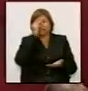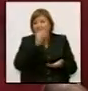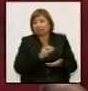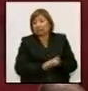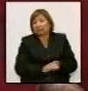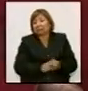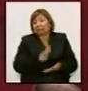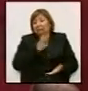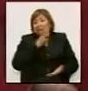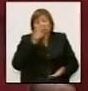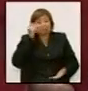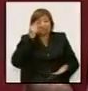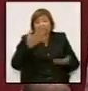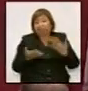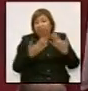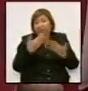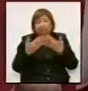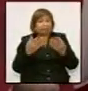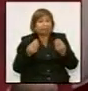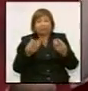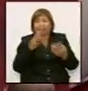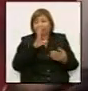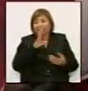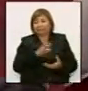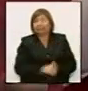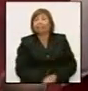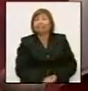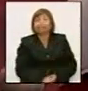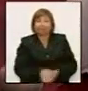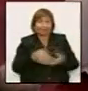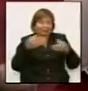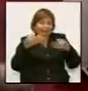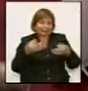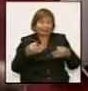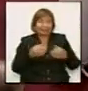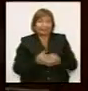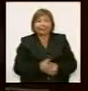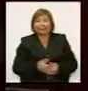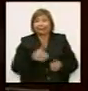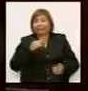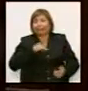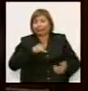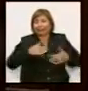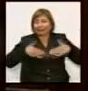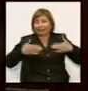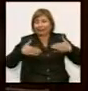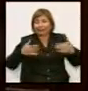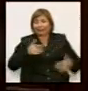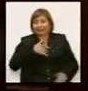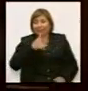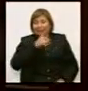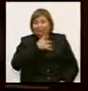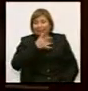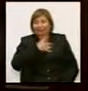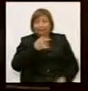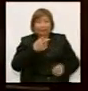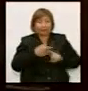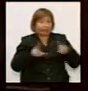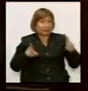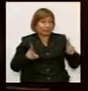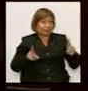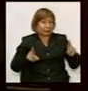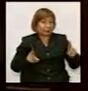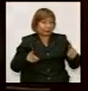no tengo mucho que hablar hoy día. Realmente me siento no distinto a como